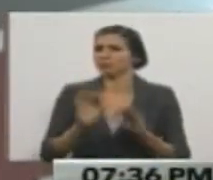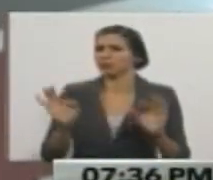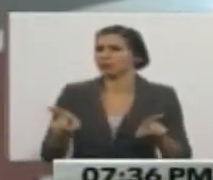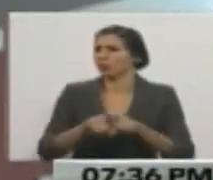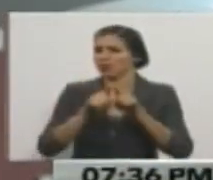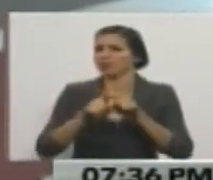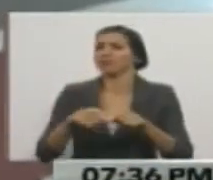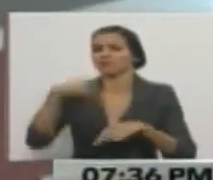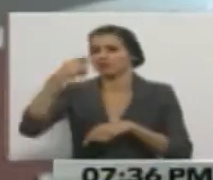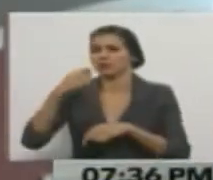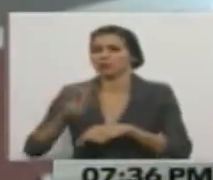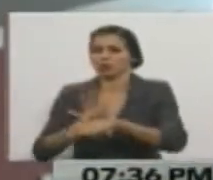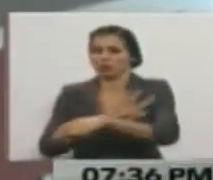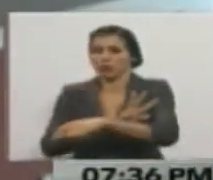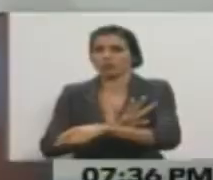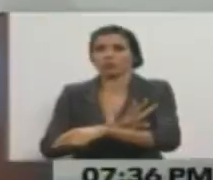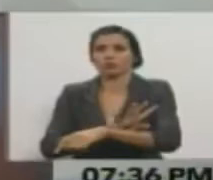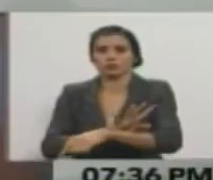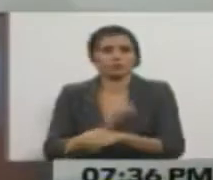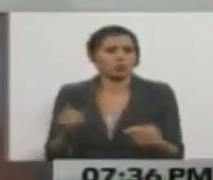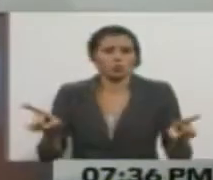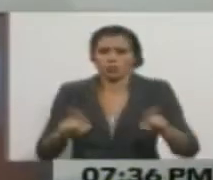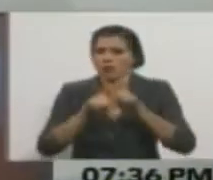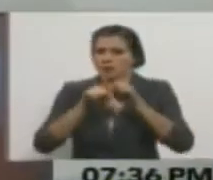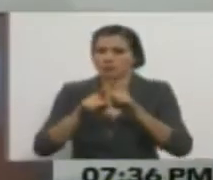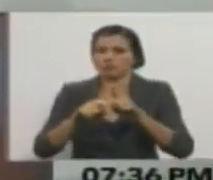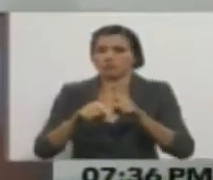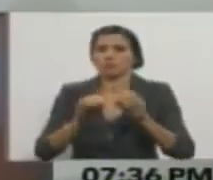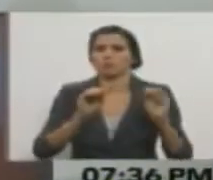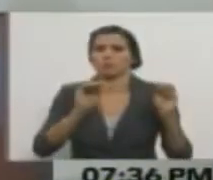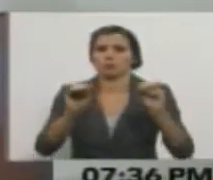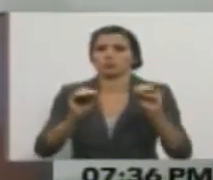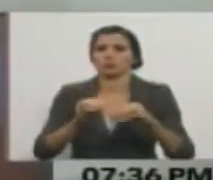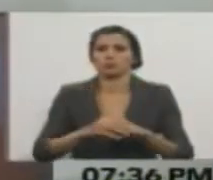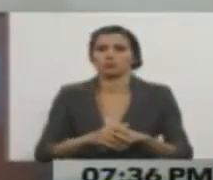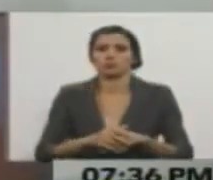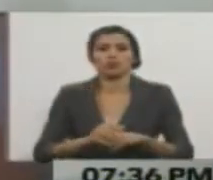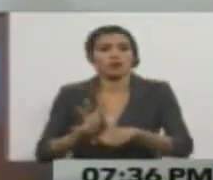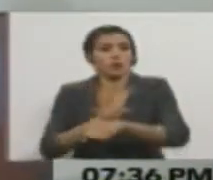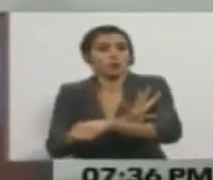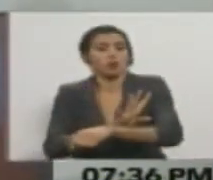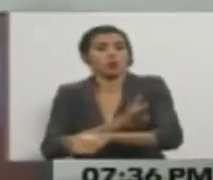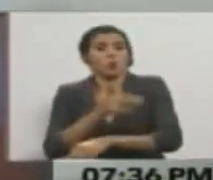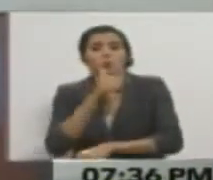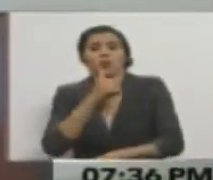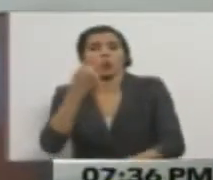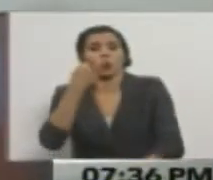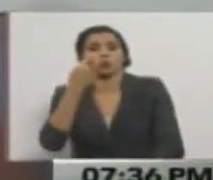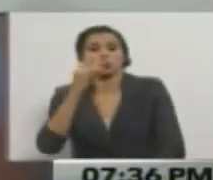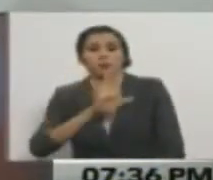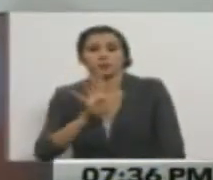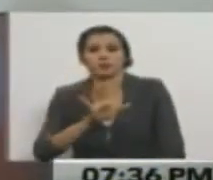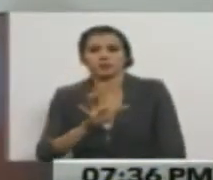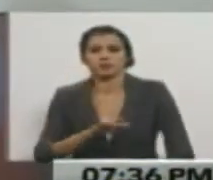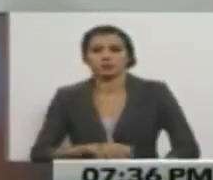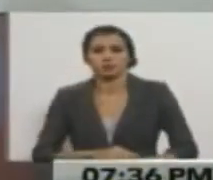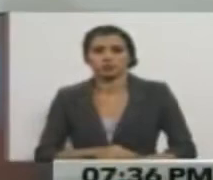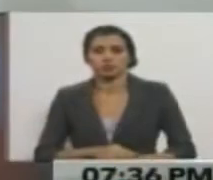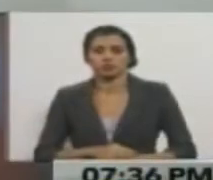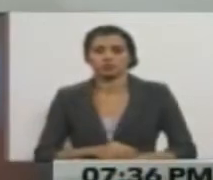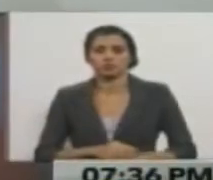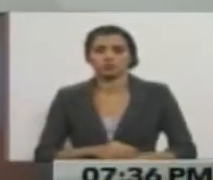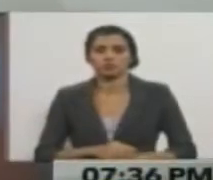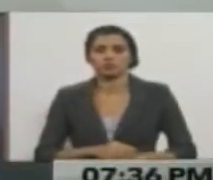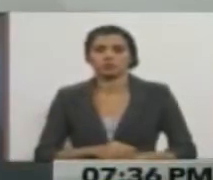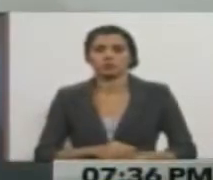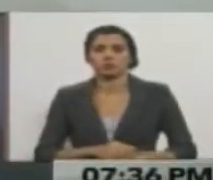laiguana.tv, que no tiene, por cierto, la costumbre, laiguana.tv, de editar videos.